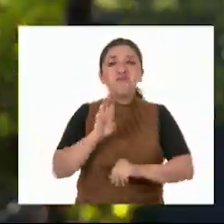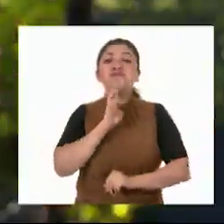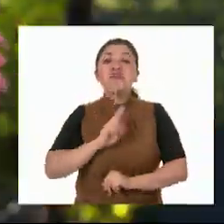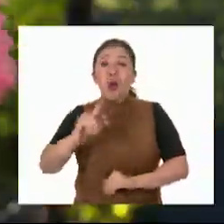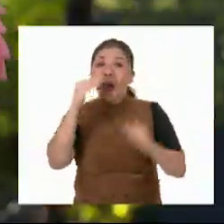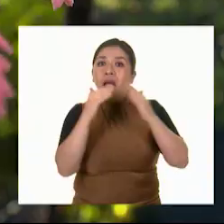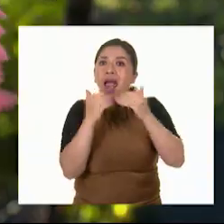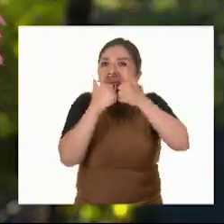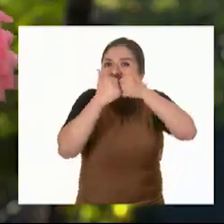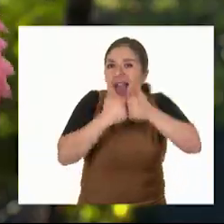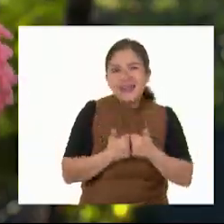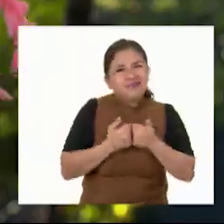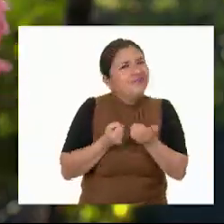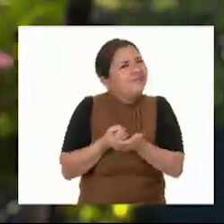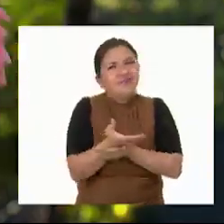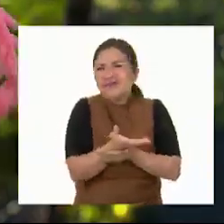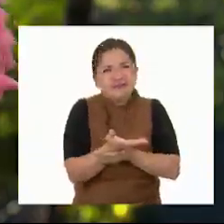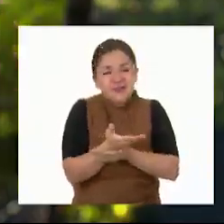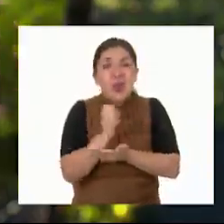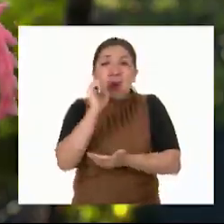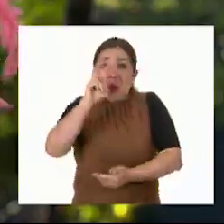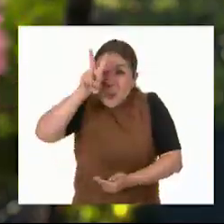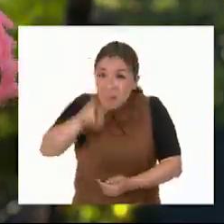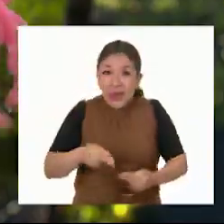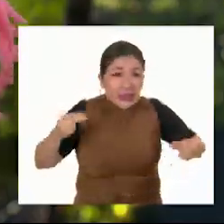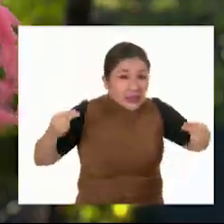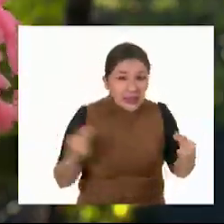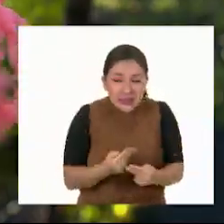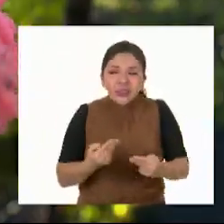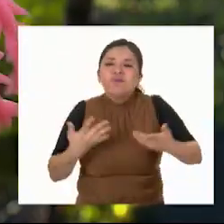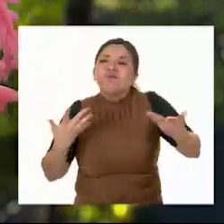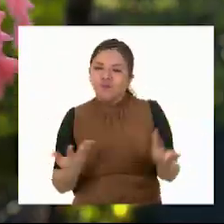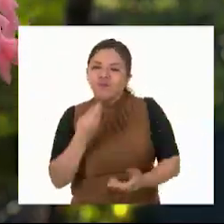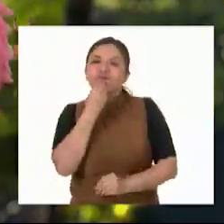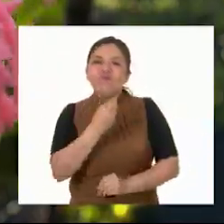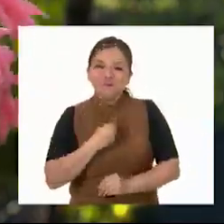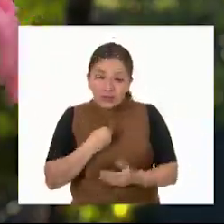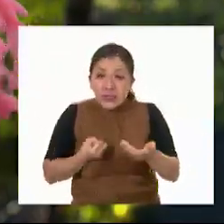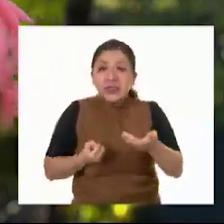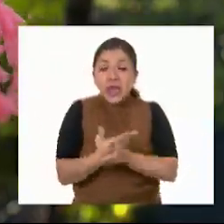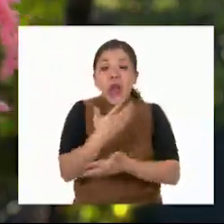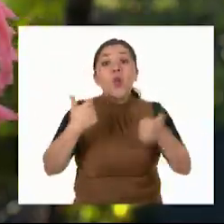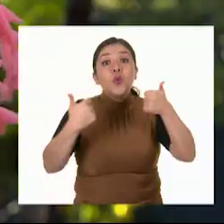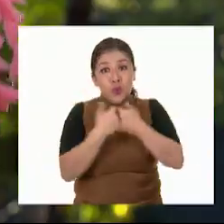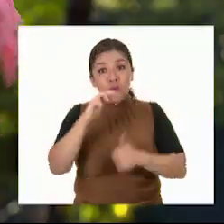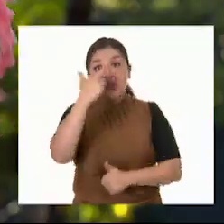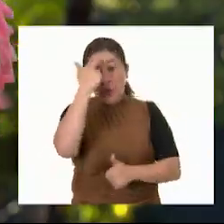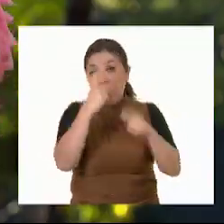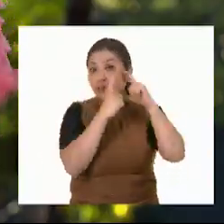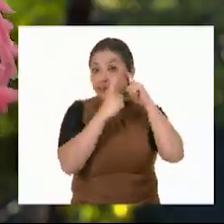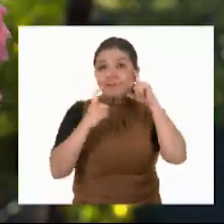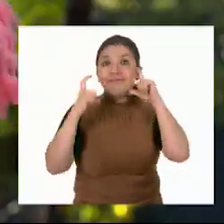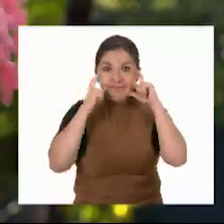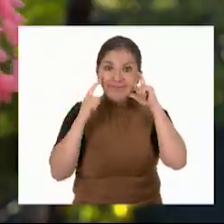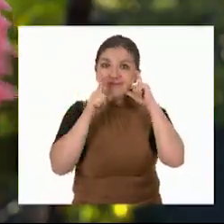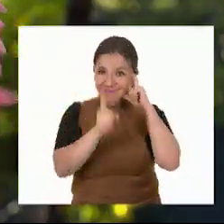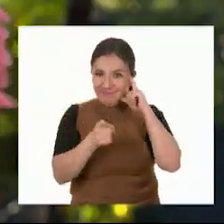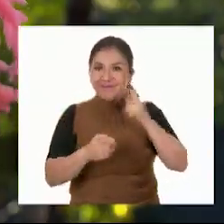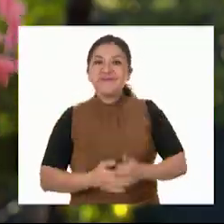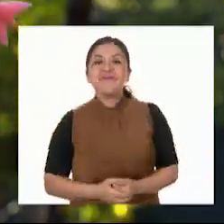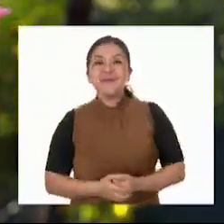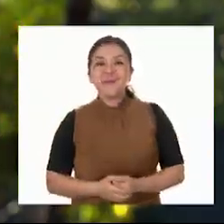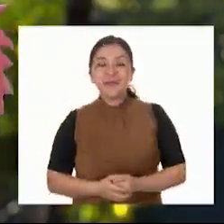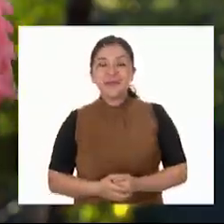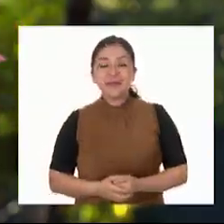no salir de casa a menos que sea muy necesario. Si lo haces, utiliza el